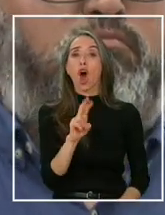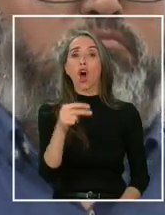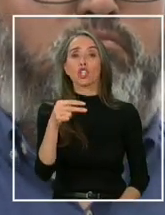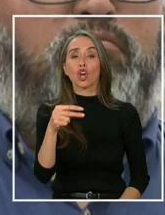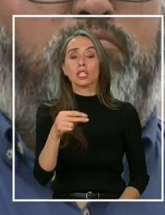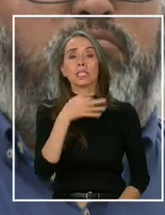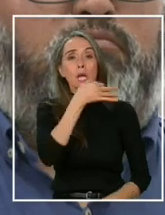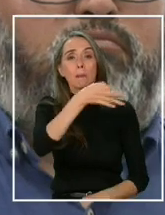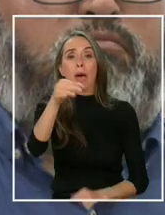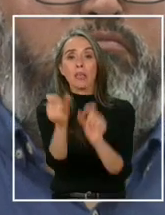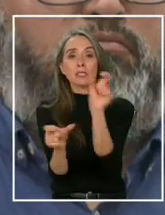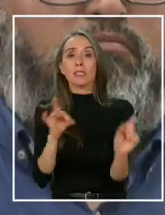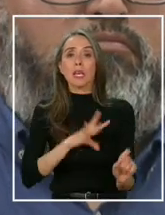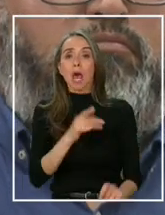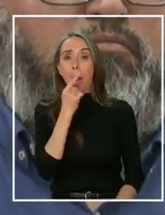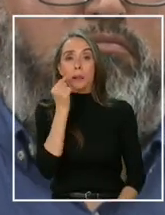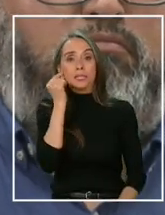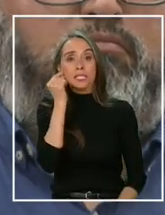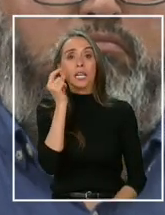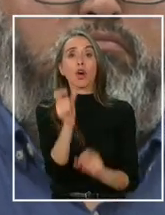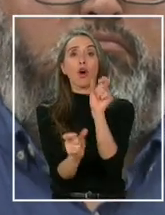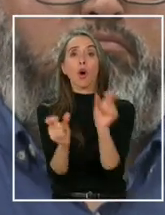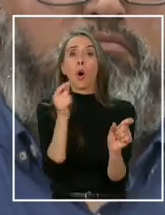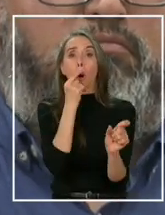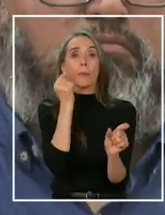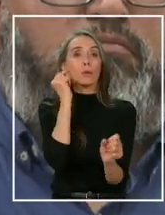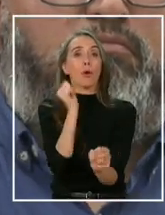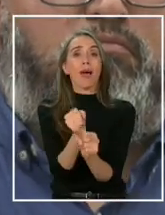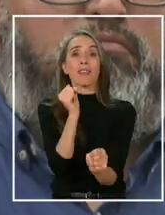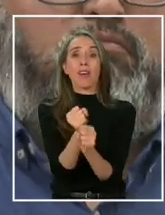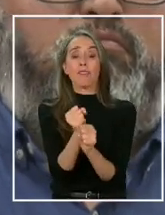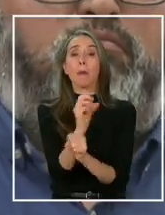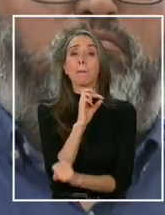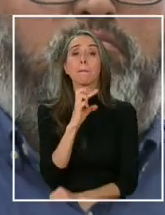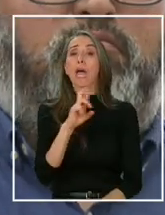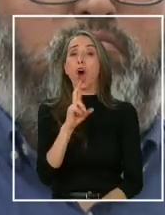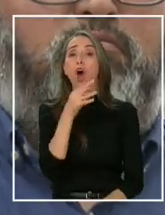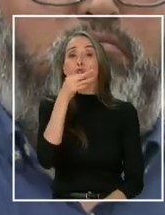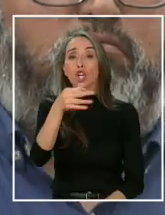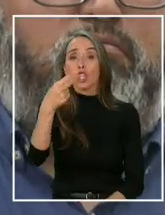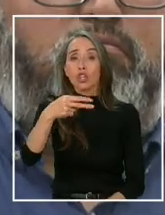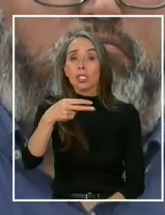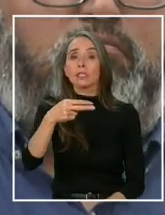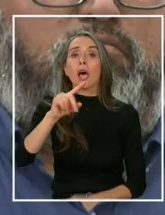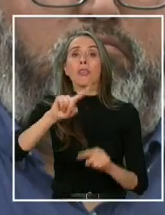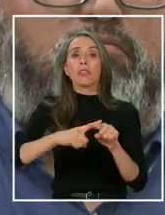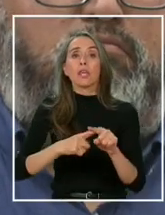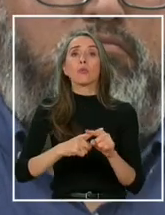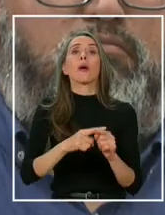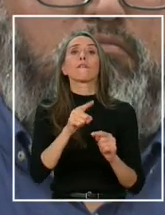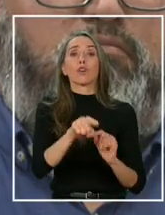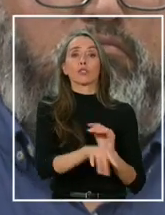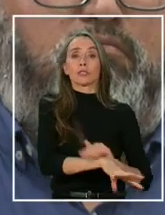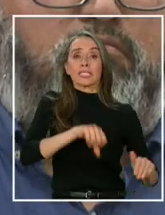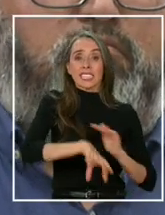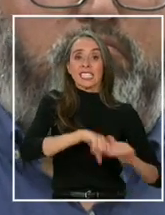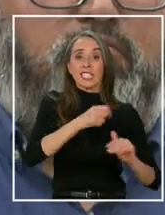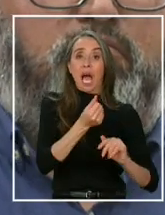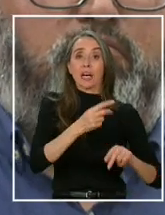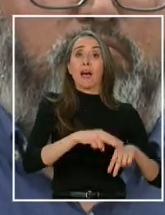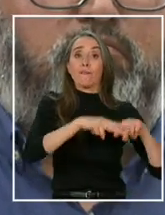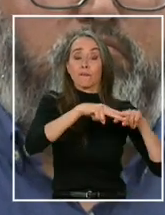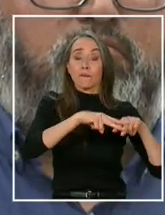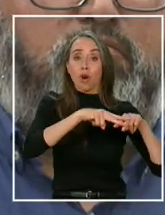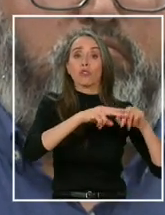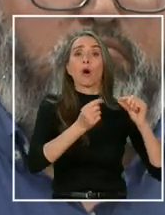podríamos dar a las chilenas y chilenos, a las trabajadoras, a los trabajadores, es, cierto, una nueva oleada de inflación alimentada por